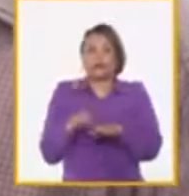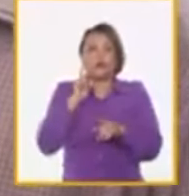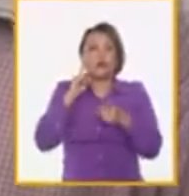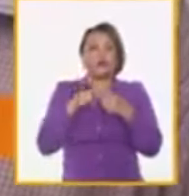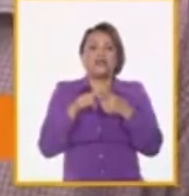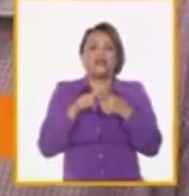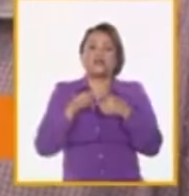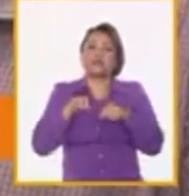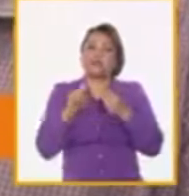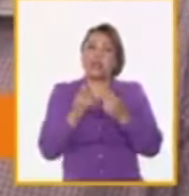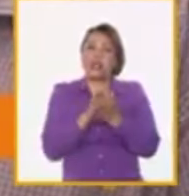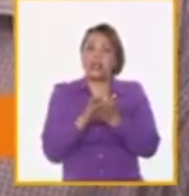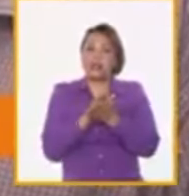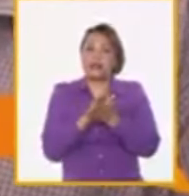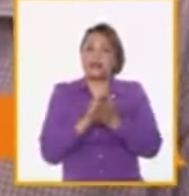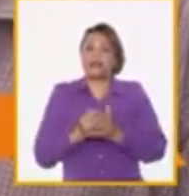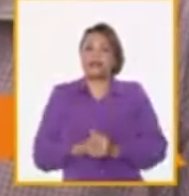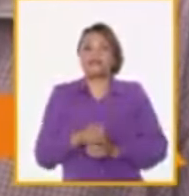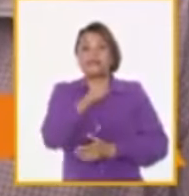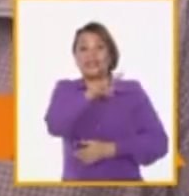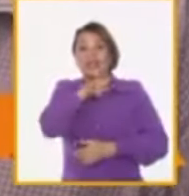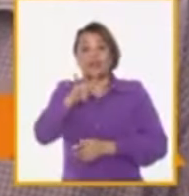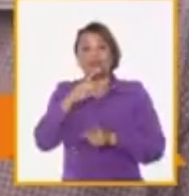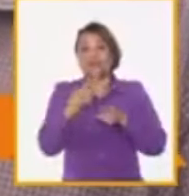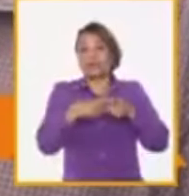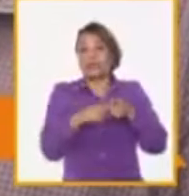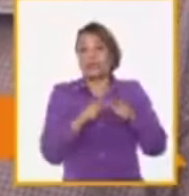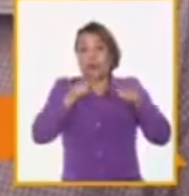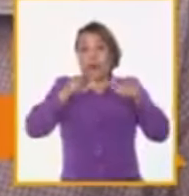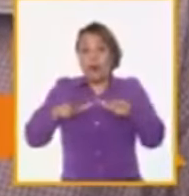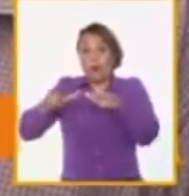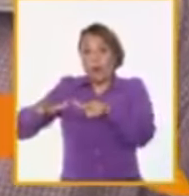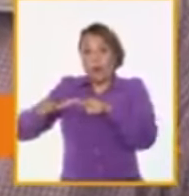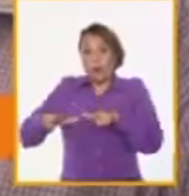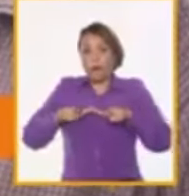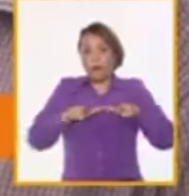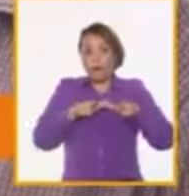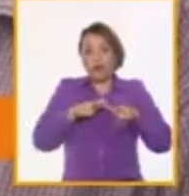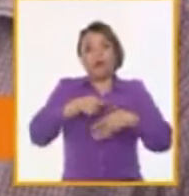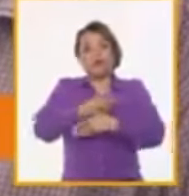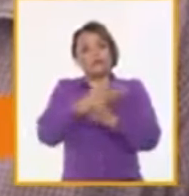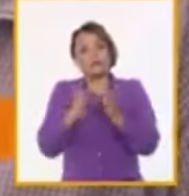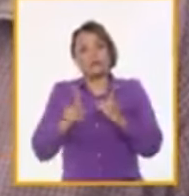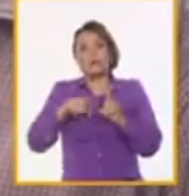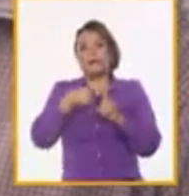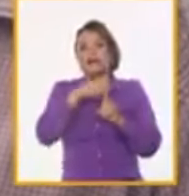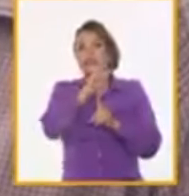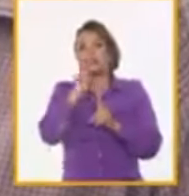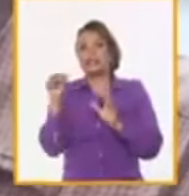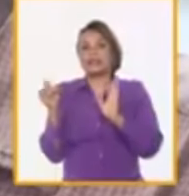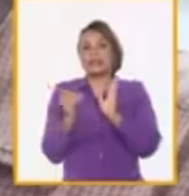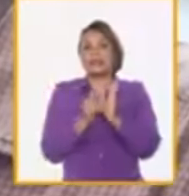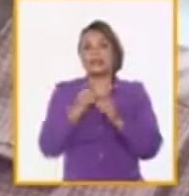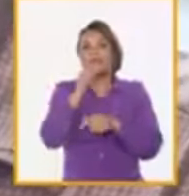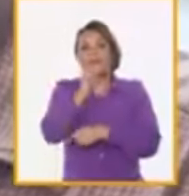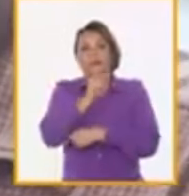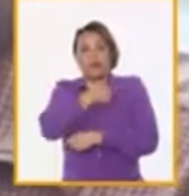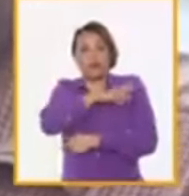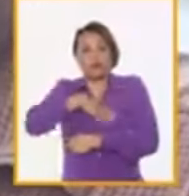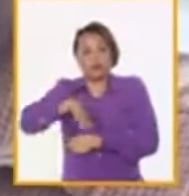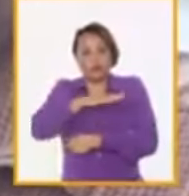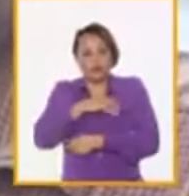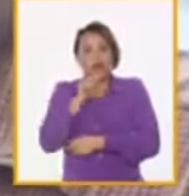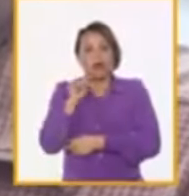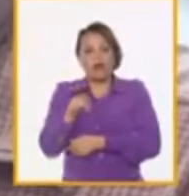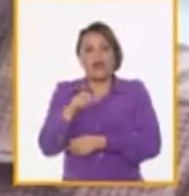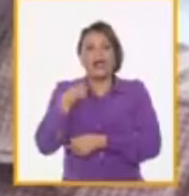14 equipos que ya tenemos montados, estamos abasteciendo a más de 30.000 personas. Hoy hay un